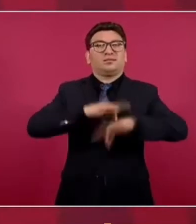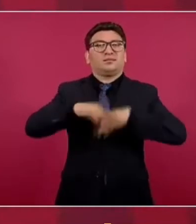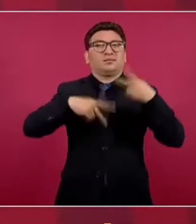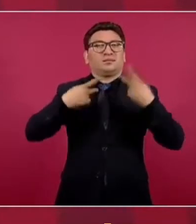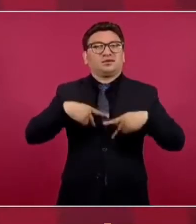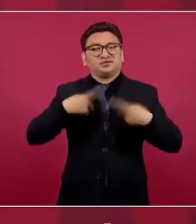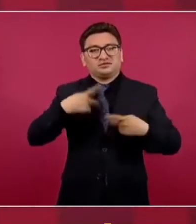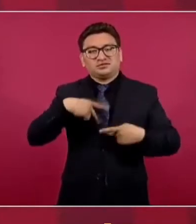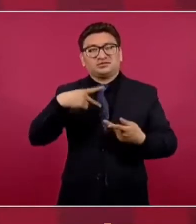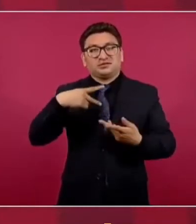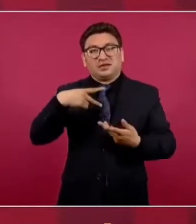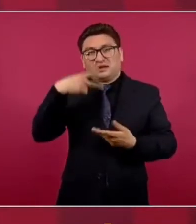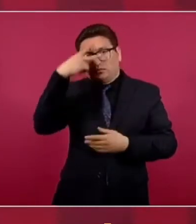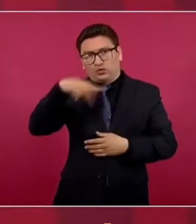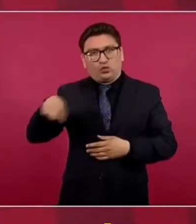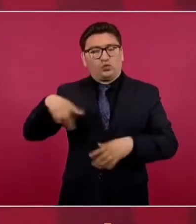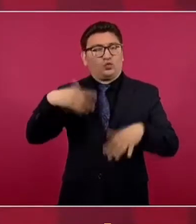que es mucha pieza,